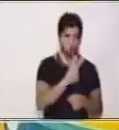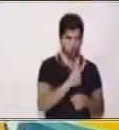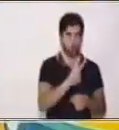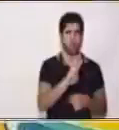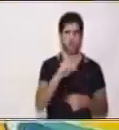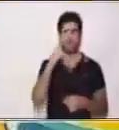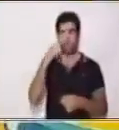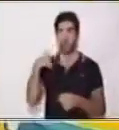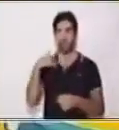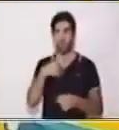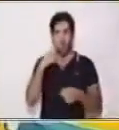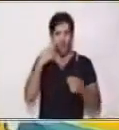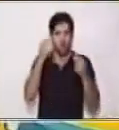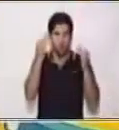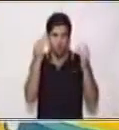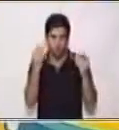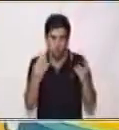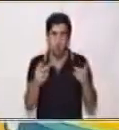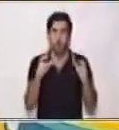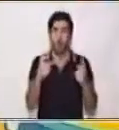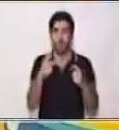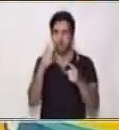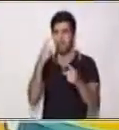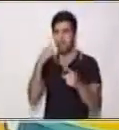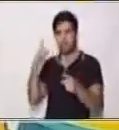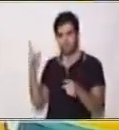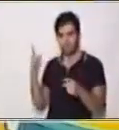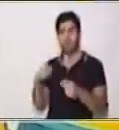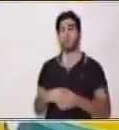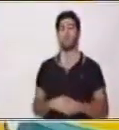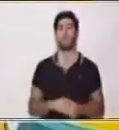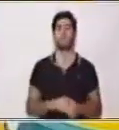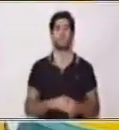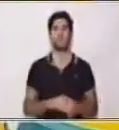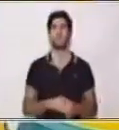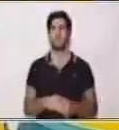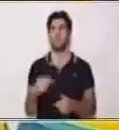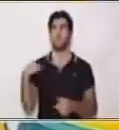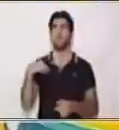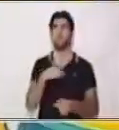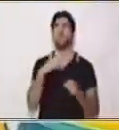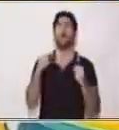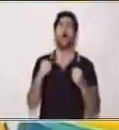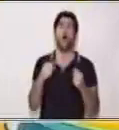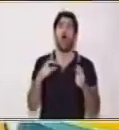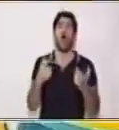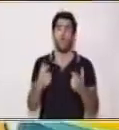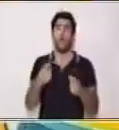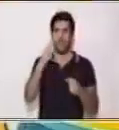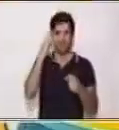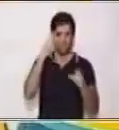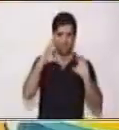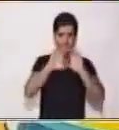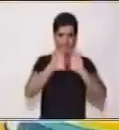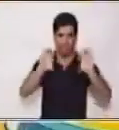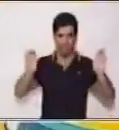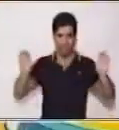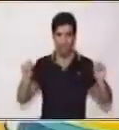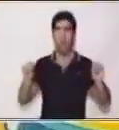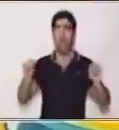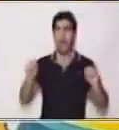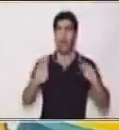alto. Calculemos el volumen de ese almacén. ¿Cómo calculamos el volumen de un prisma? Muy bien,